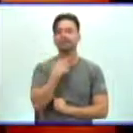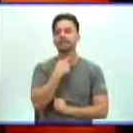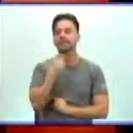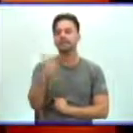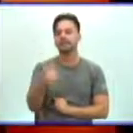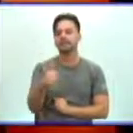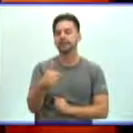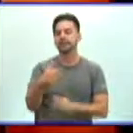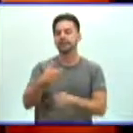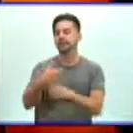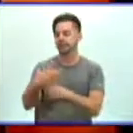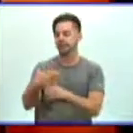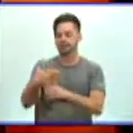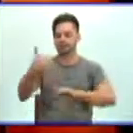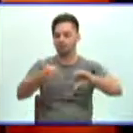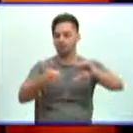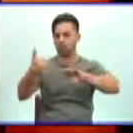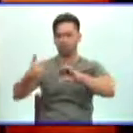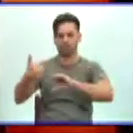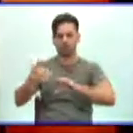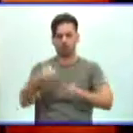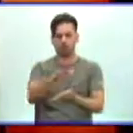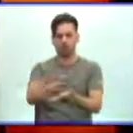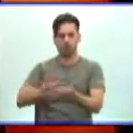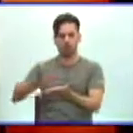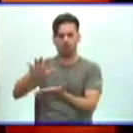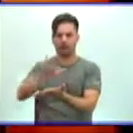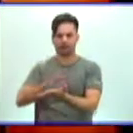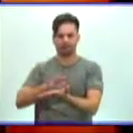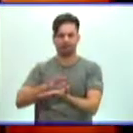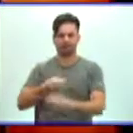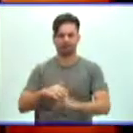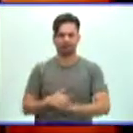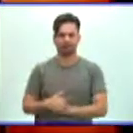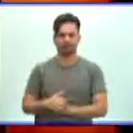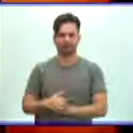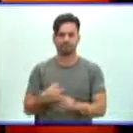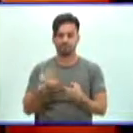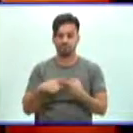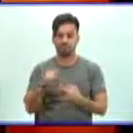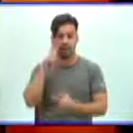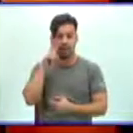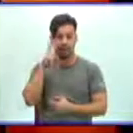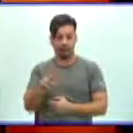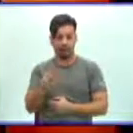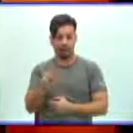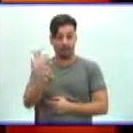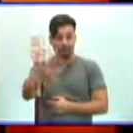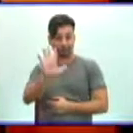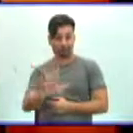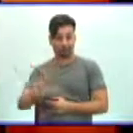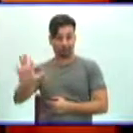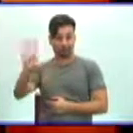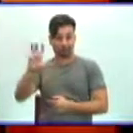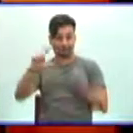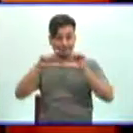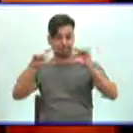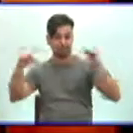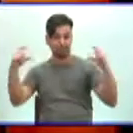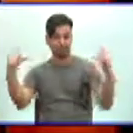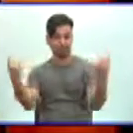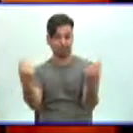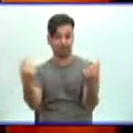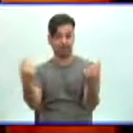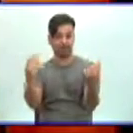los lugares. Por ejemplo, en la faja tropical encontramos el gran desierto del Sahara. Bueno, si está en la misma región geográfica